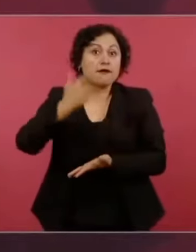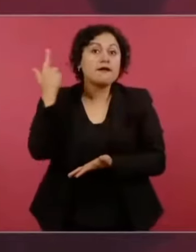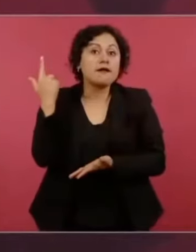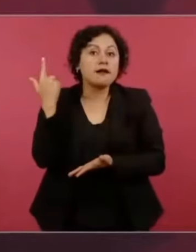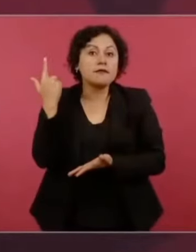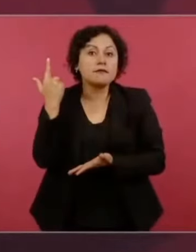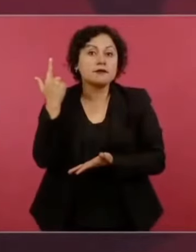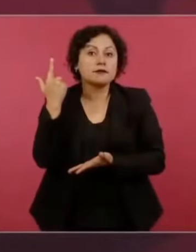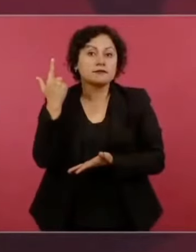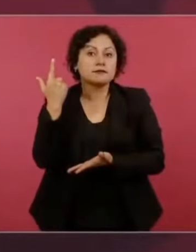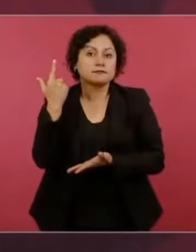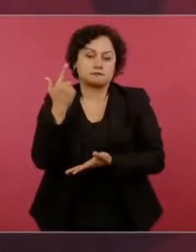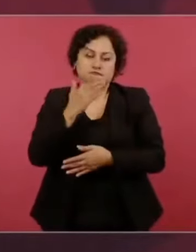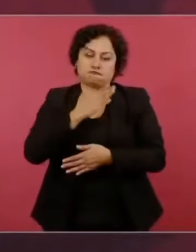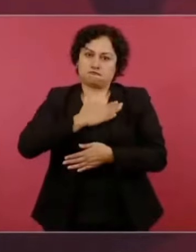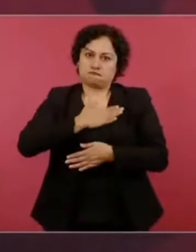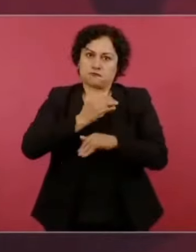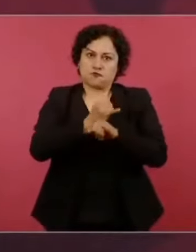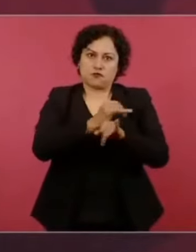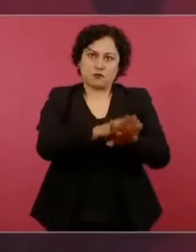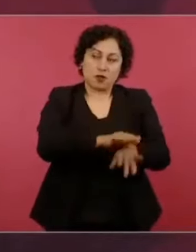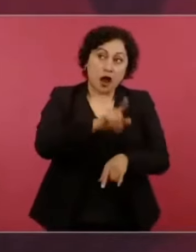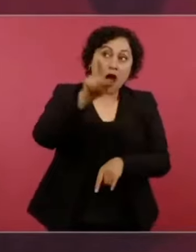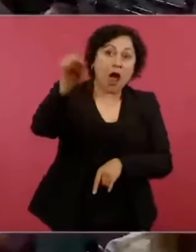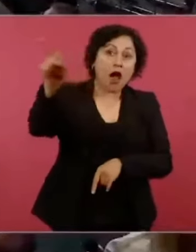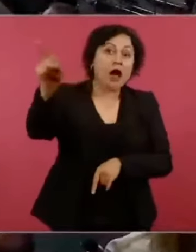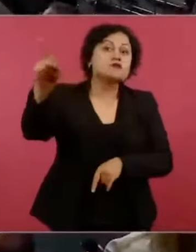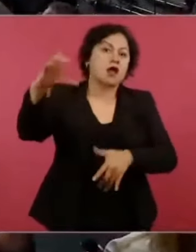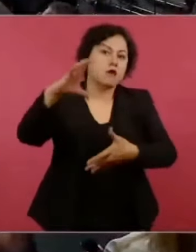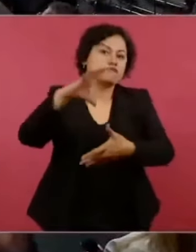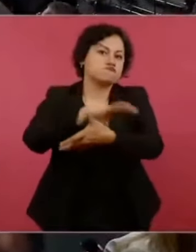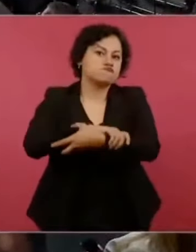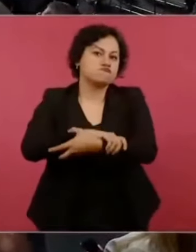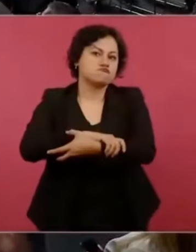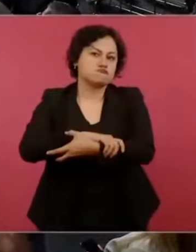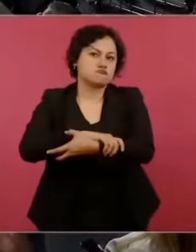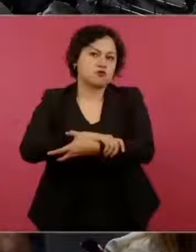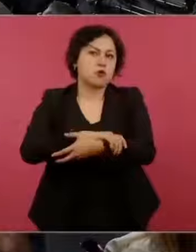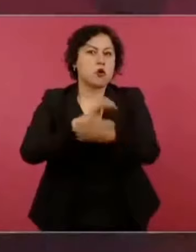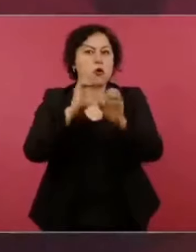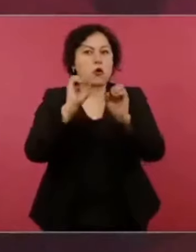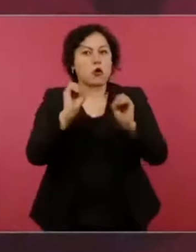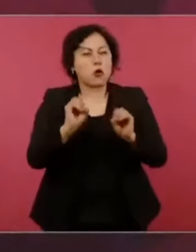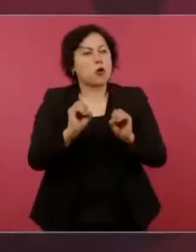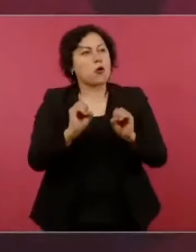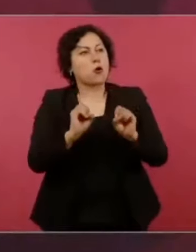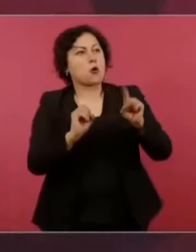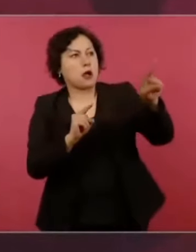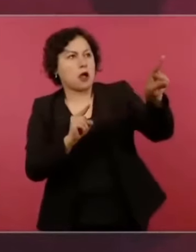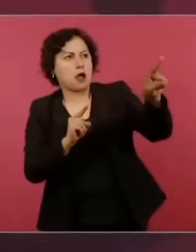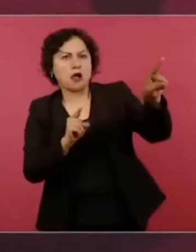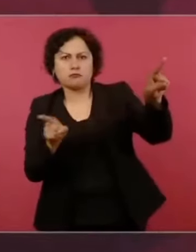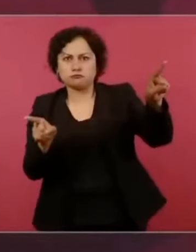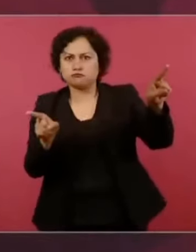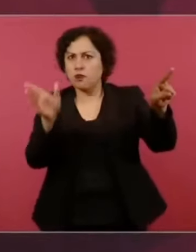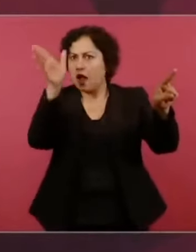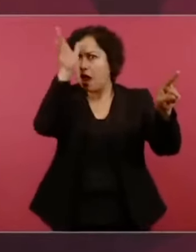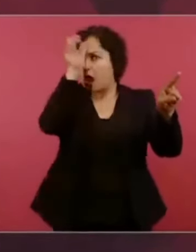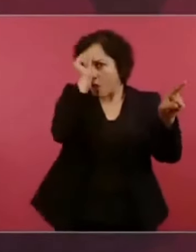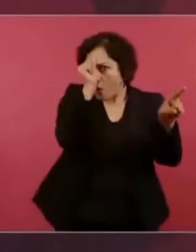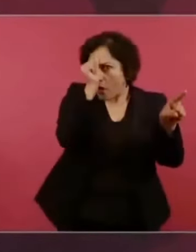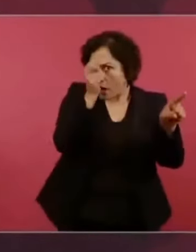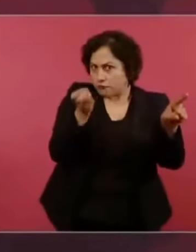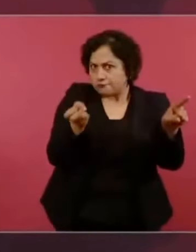en donde se ha actuado con ambigüedad y en donde de